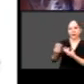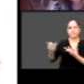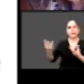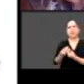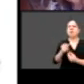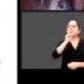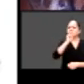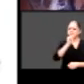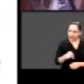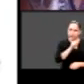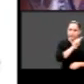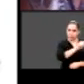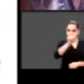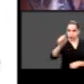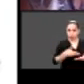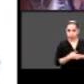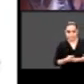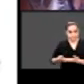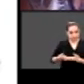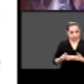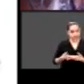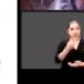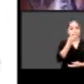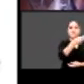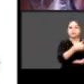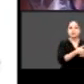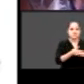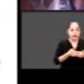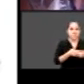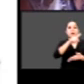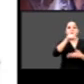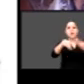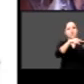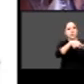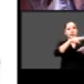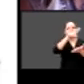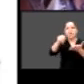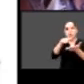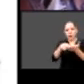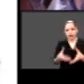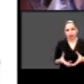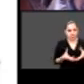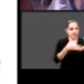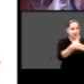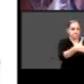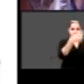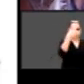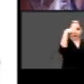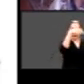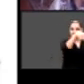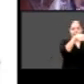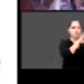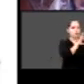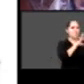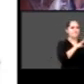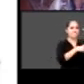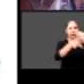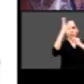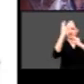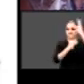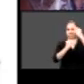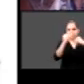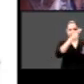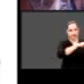que son los que dan lugar precisamente a los aprendizajes ahí les puse varias escenas que están en este